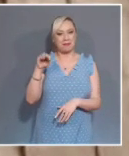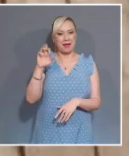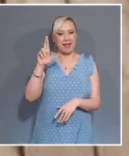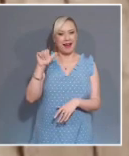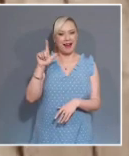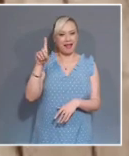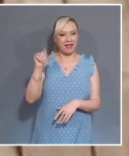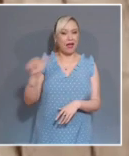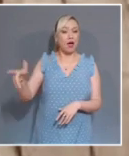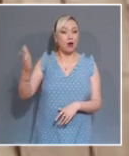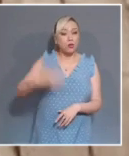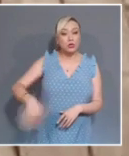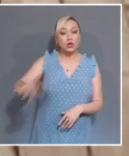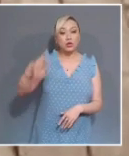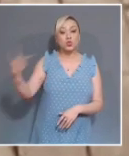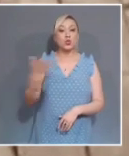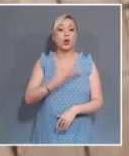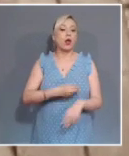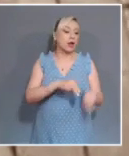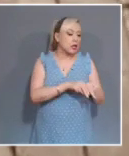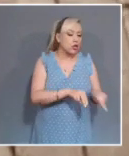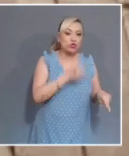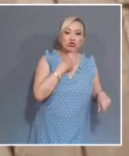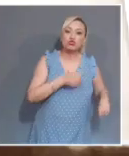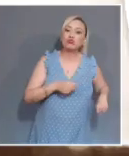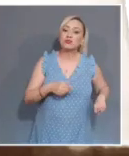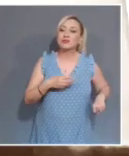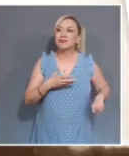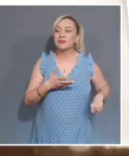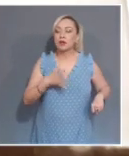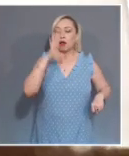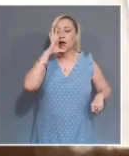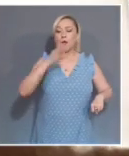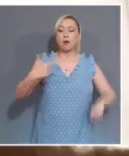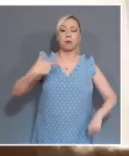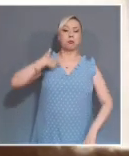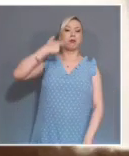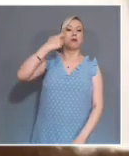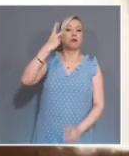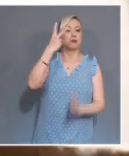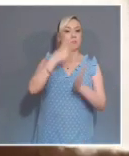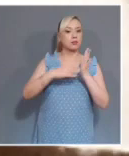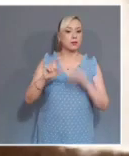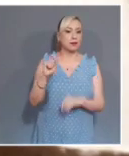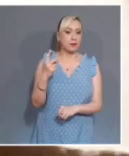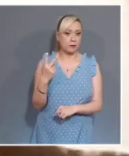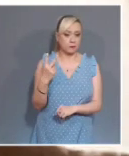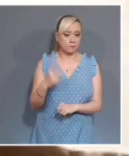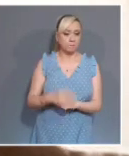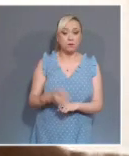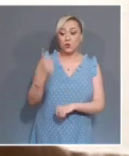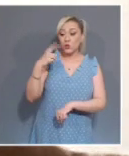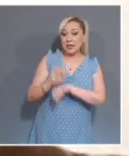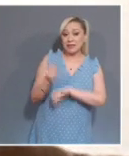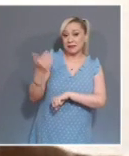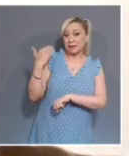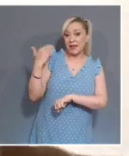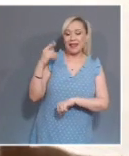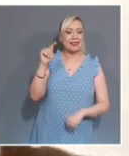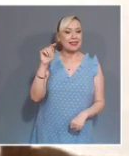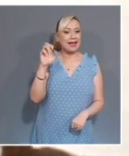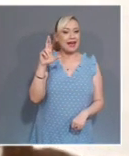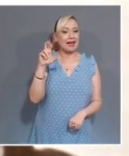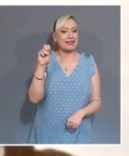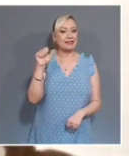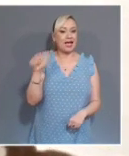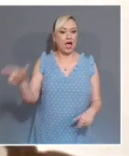dejó, fue asesinada también durante 2022. Y hace apenas una semana, Teresa Magüeyal, integrante del colectivo Una